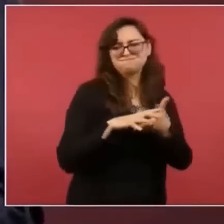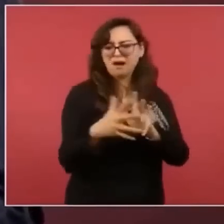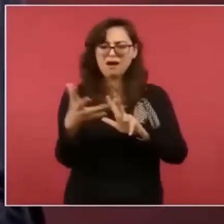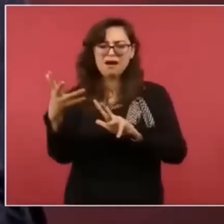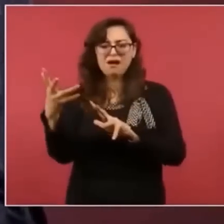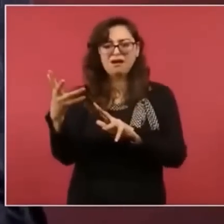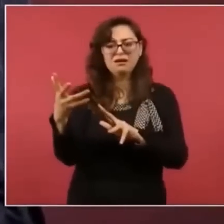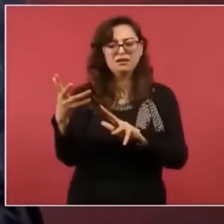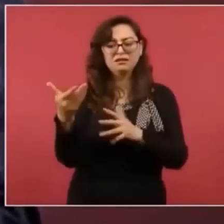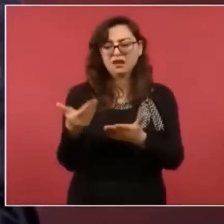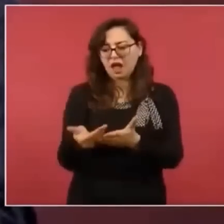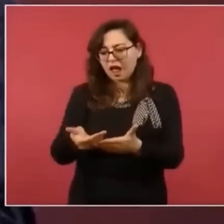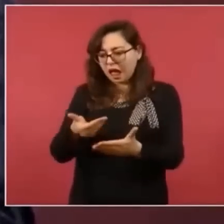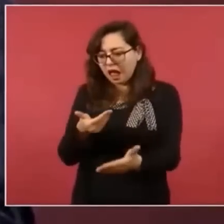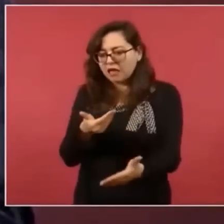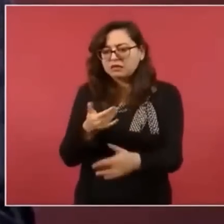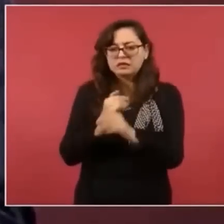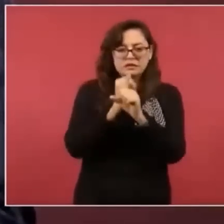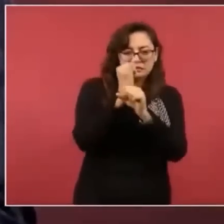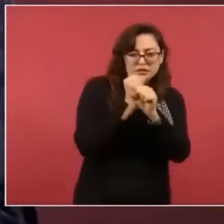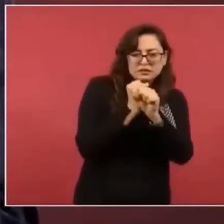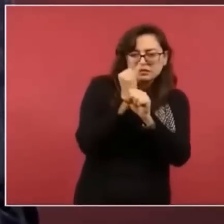Era